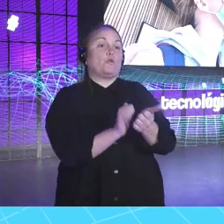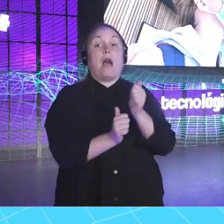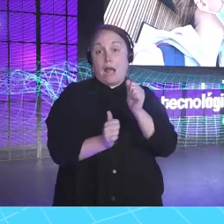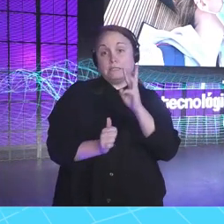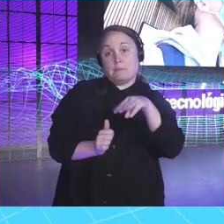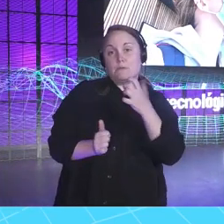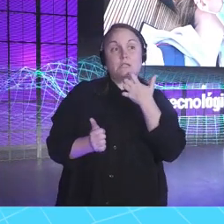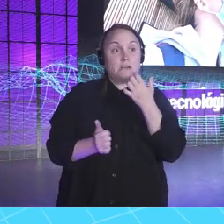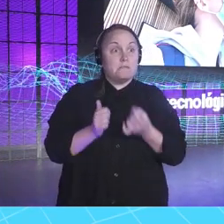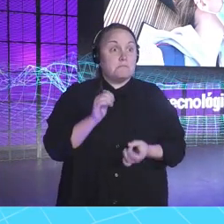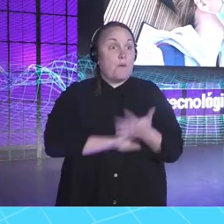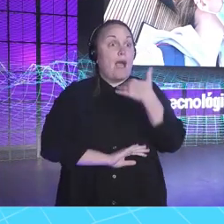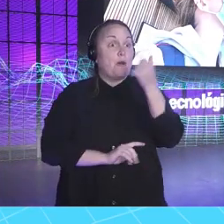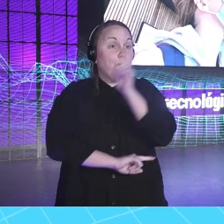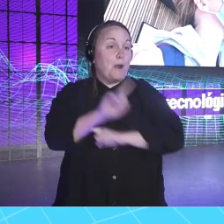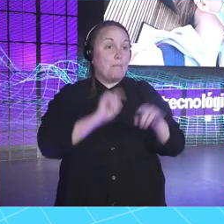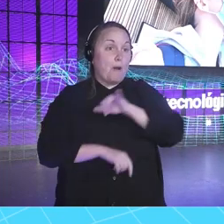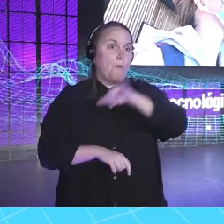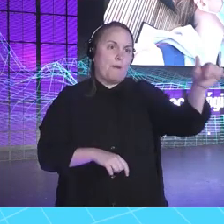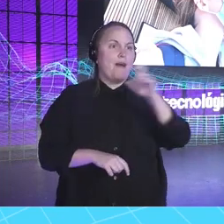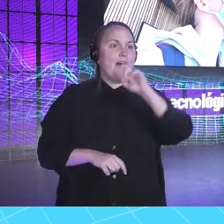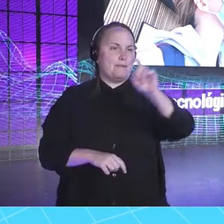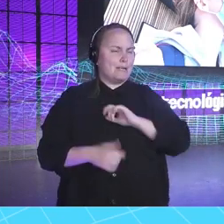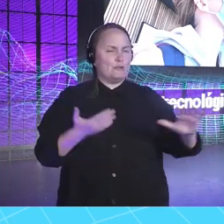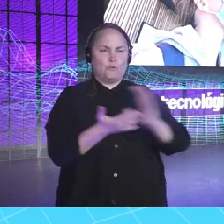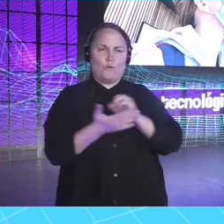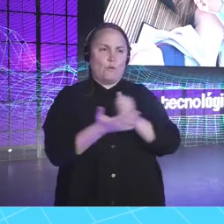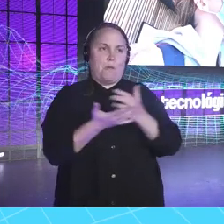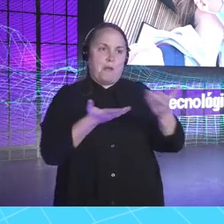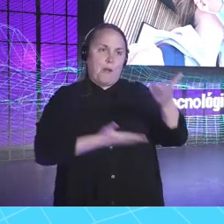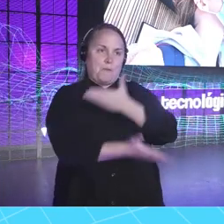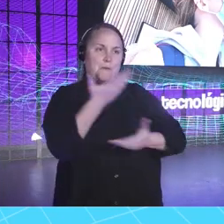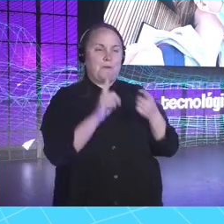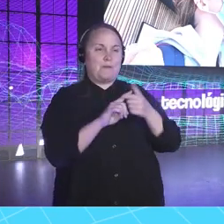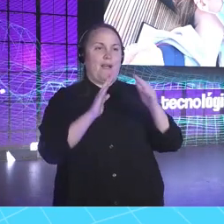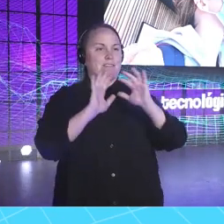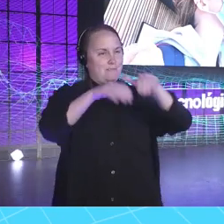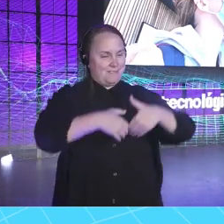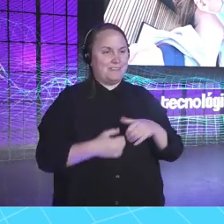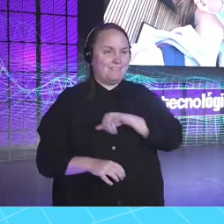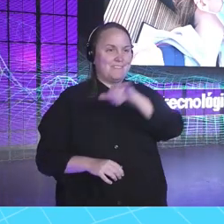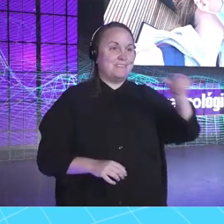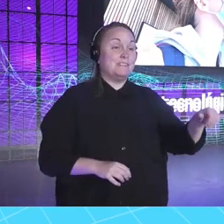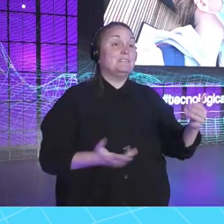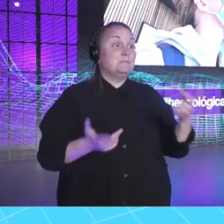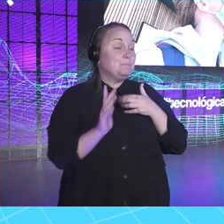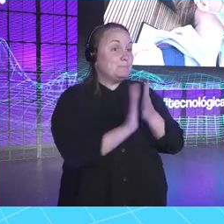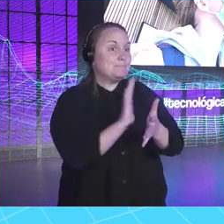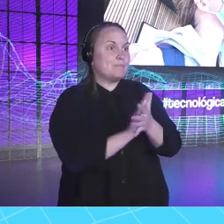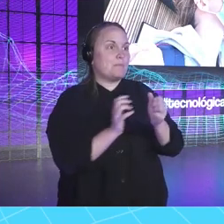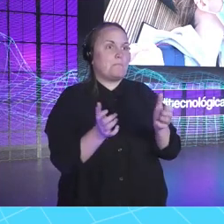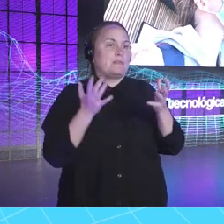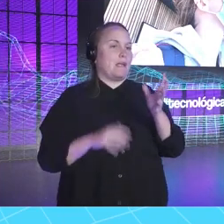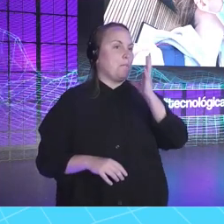delante vuelo avísanos y todo se puso para que pudiéramos volver y todo esto lo explico porque me encanta explicarlo